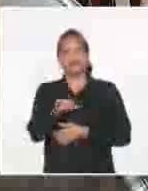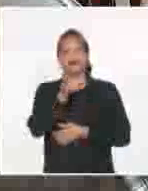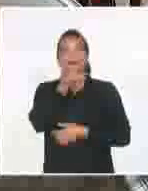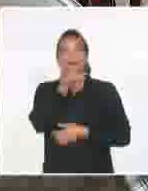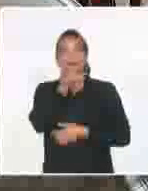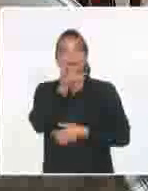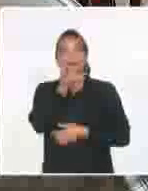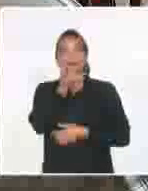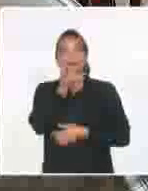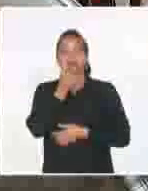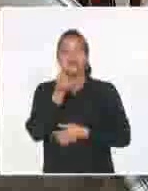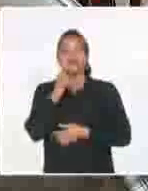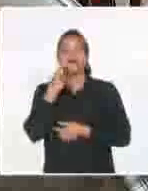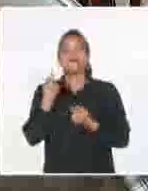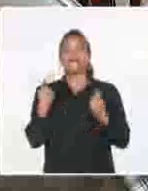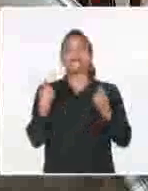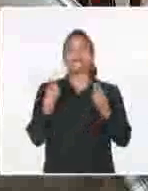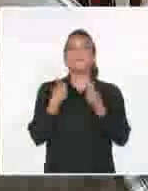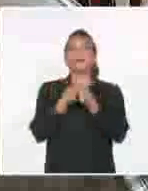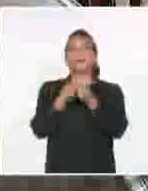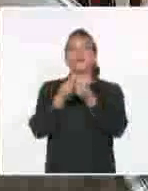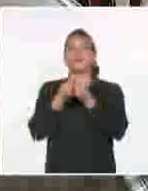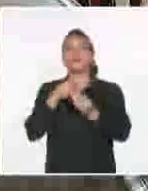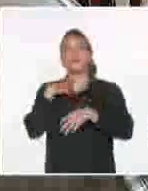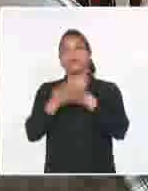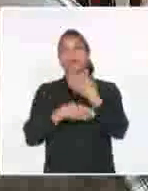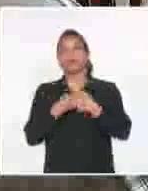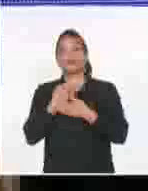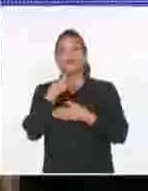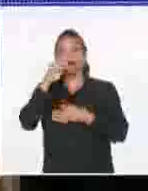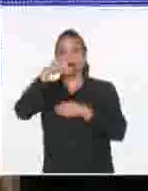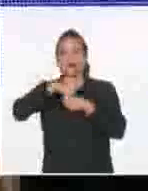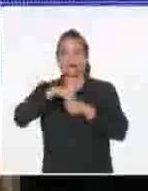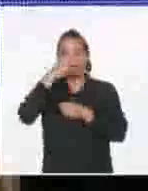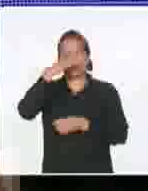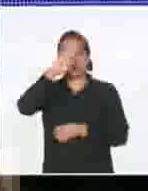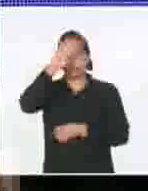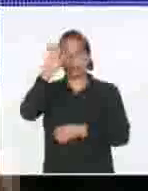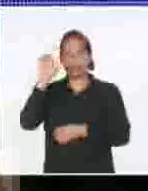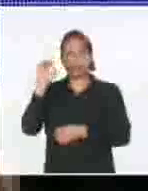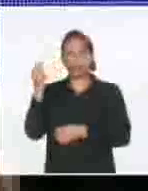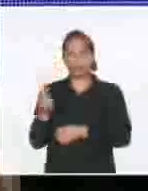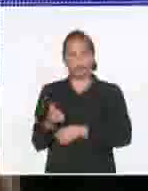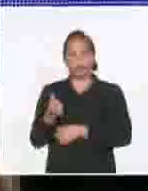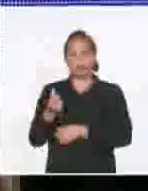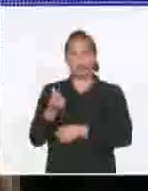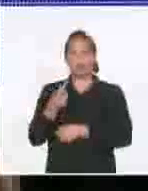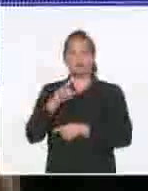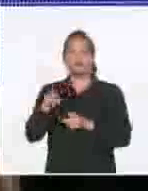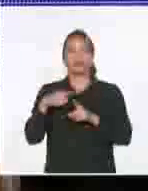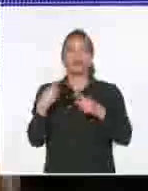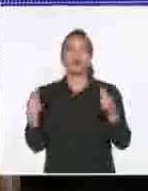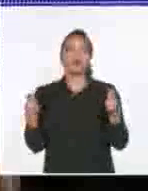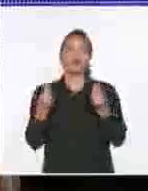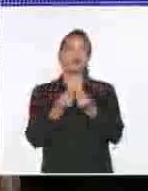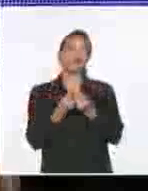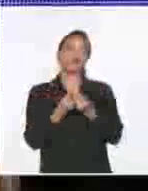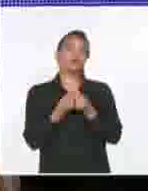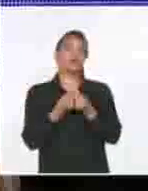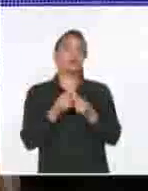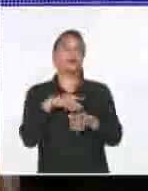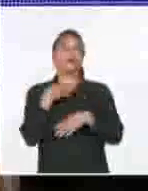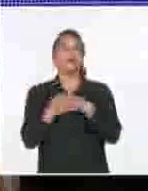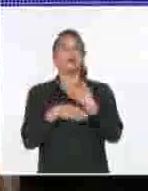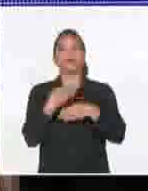junto a los problemas estructurales de la economía cubana, junto a nuestras dificultades